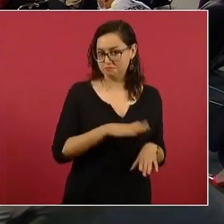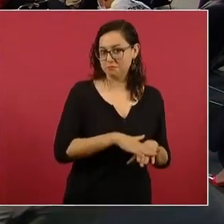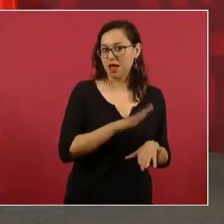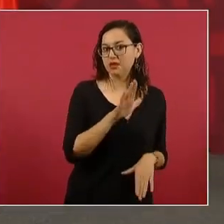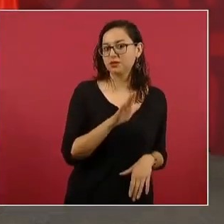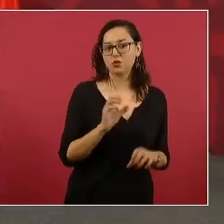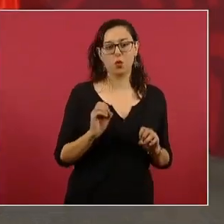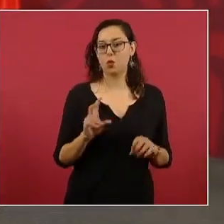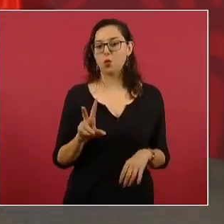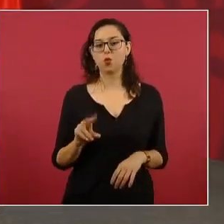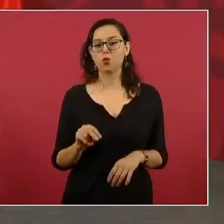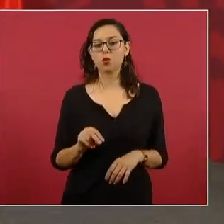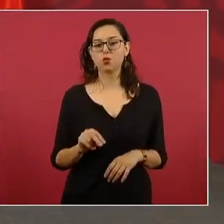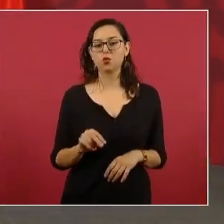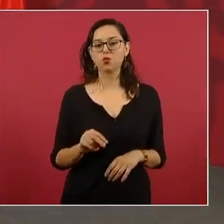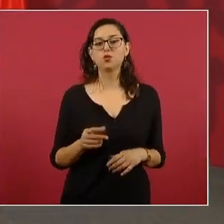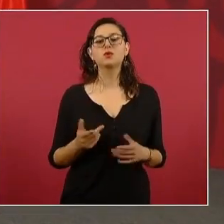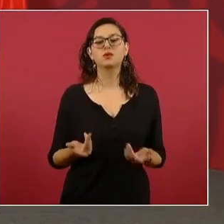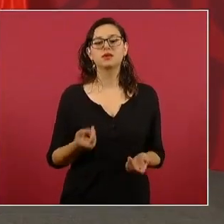Sí,